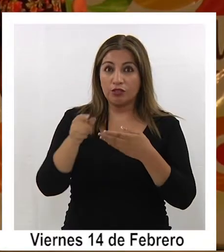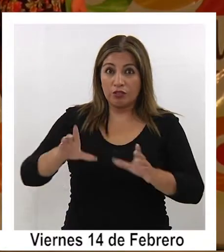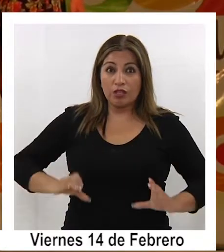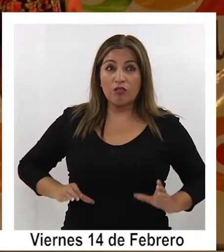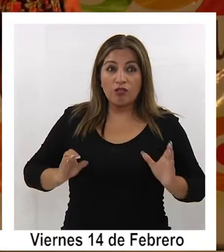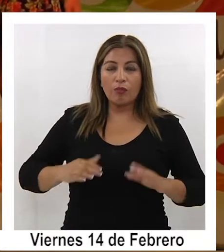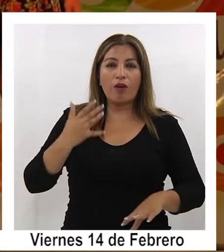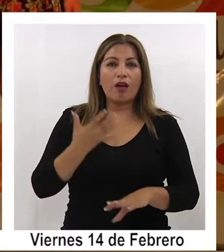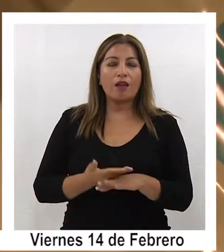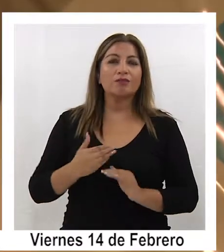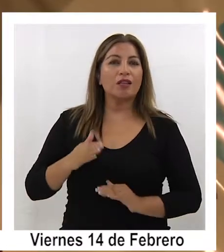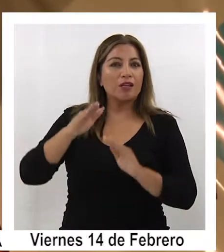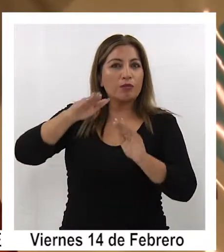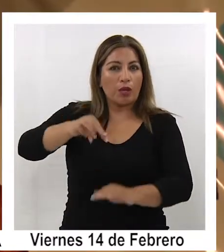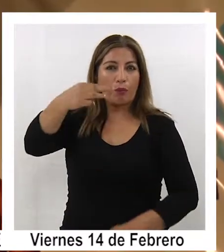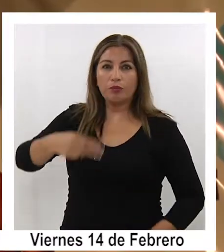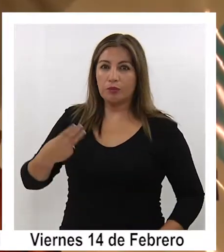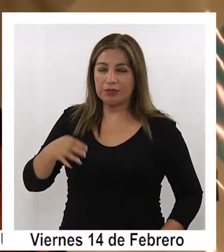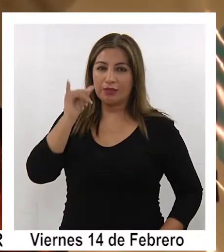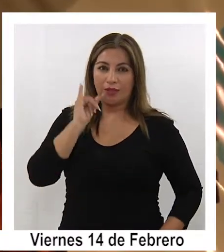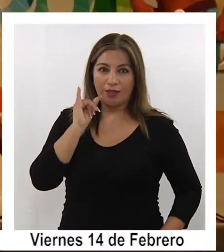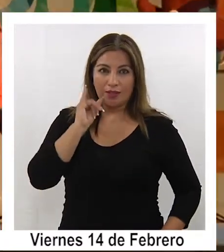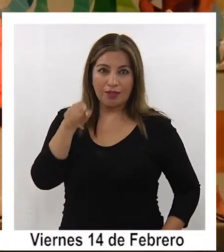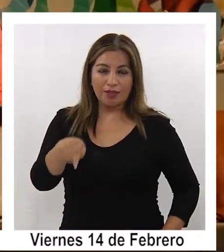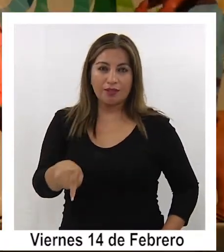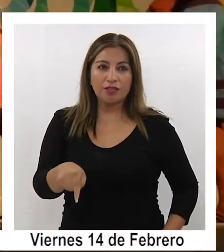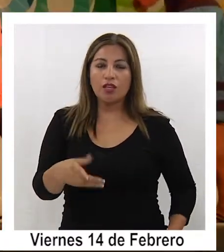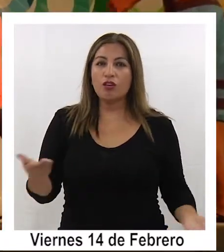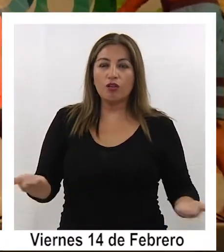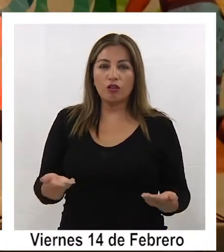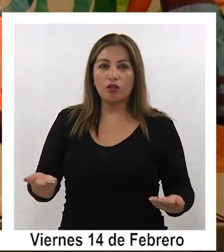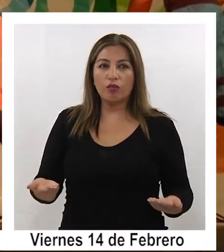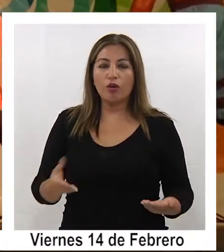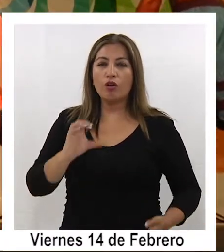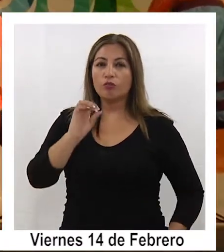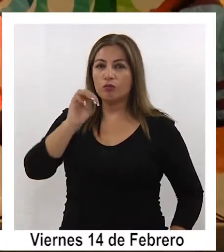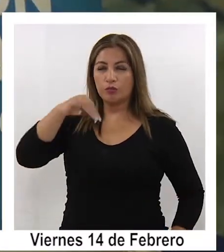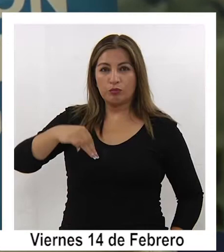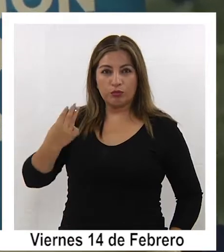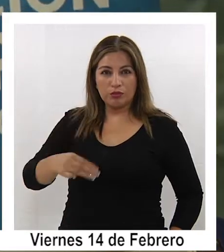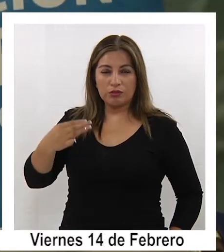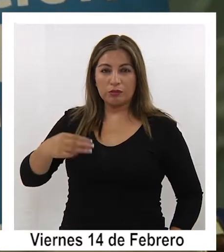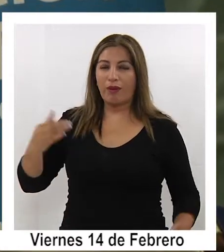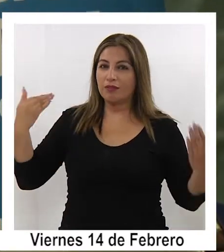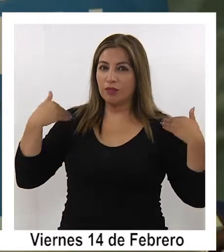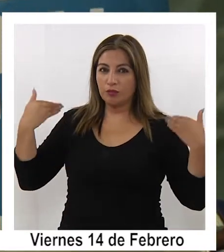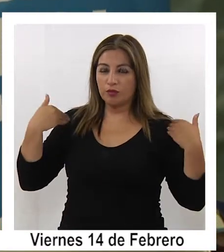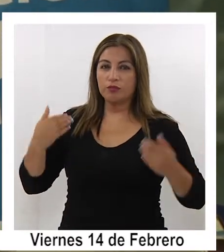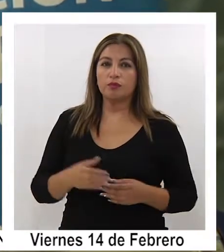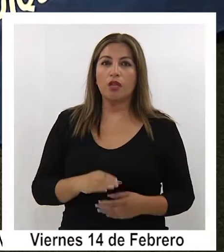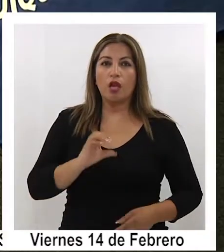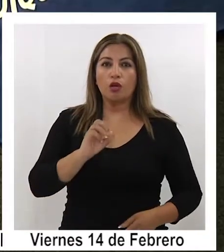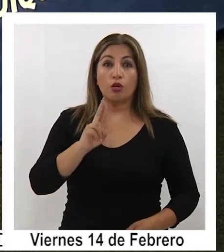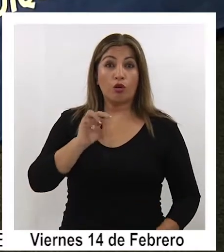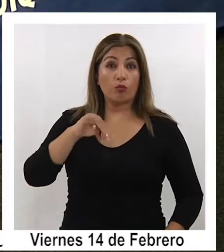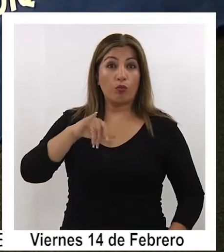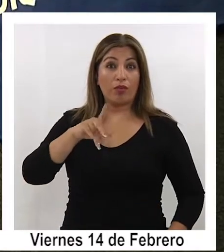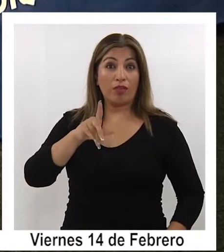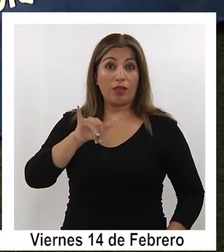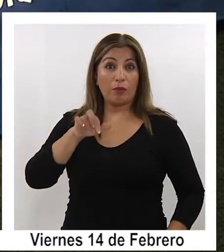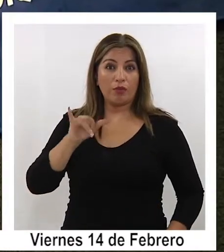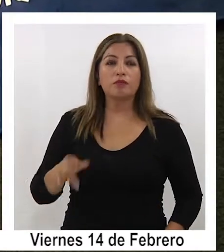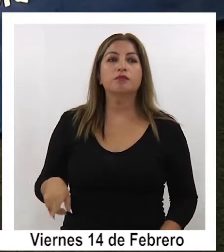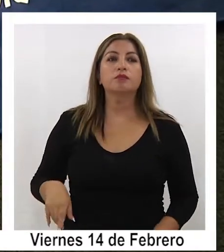de la Disciplina y cuenta con el patrocinio de la Municipalidad de Iquique a través de la Corporación Municipal de Deportes,